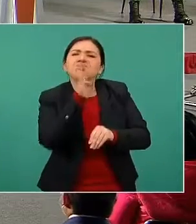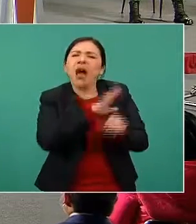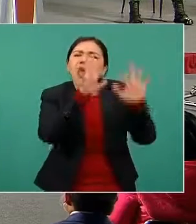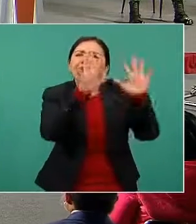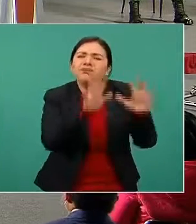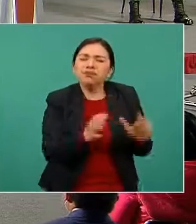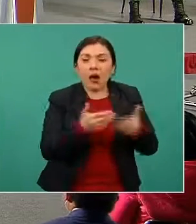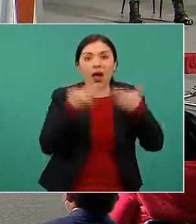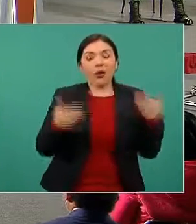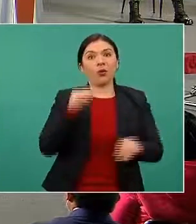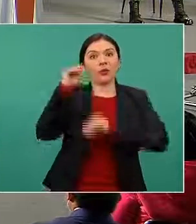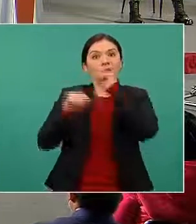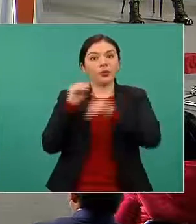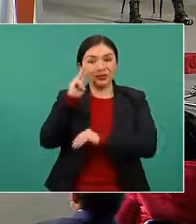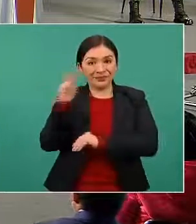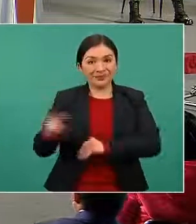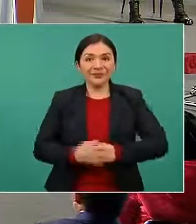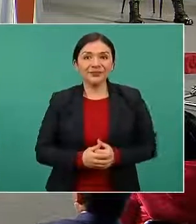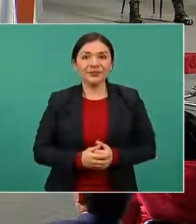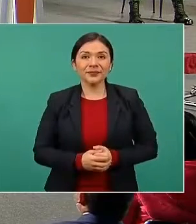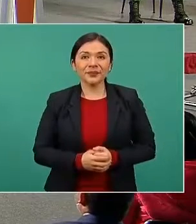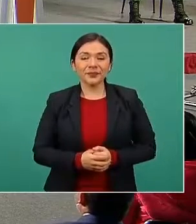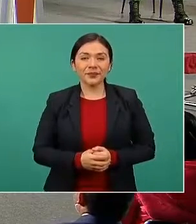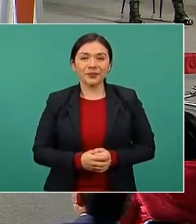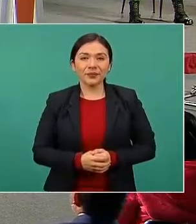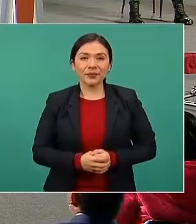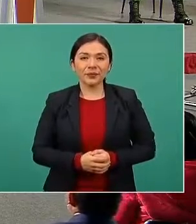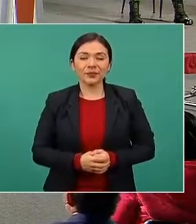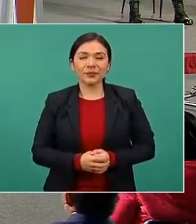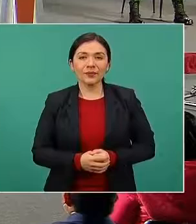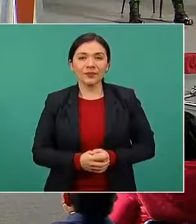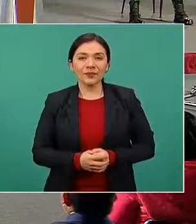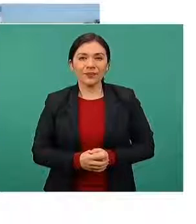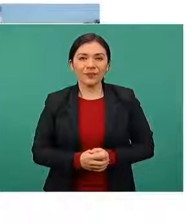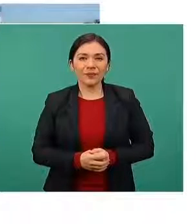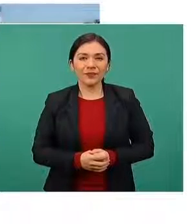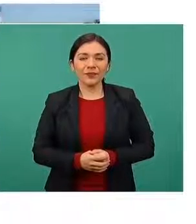ahora. La que sigue, por favor.